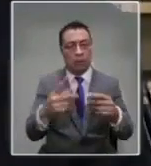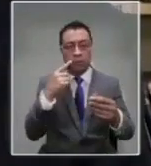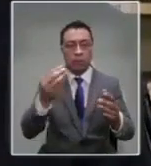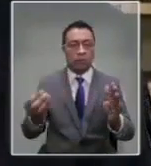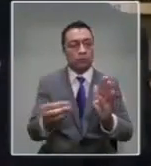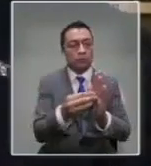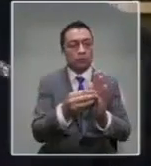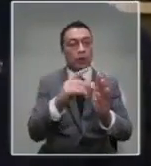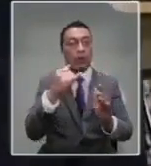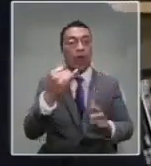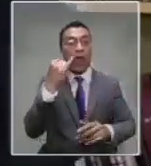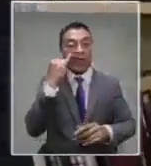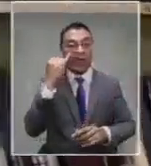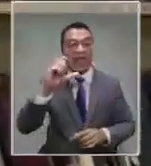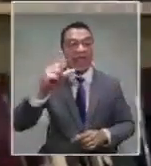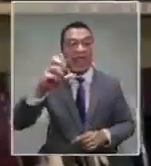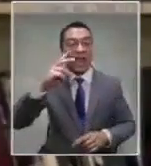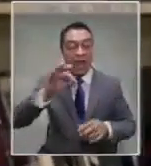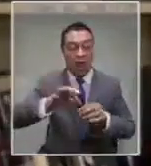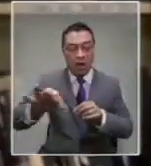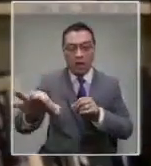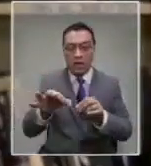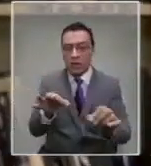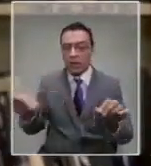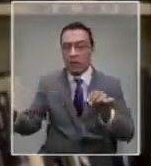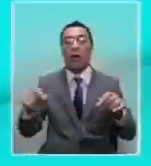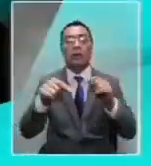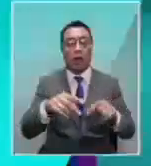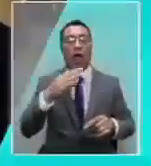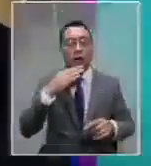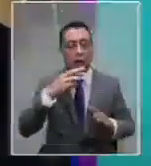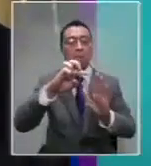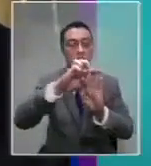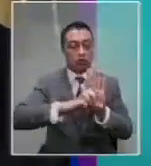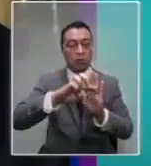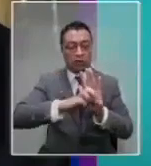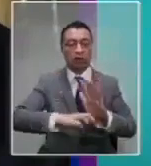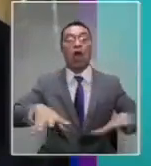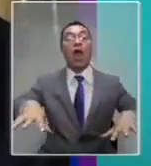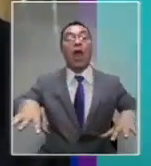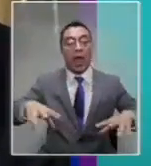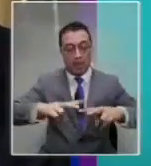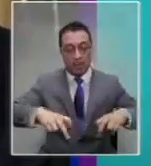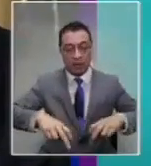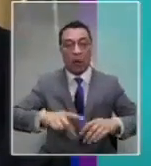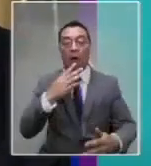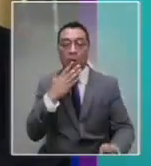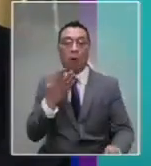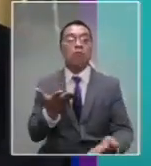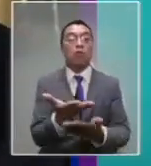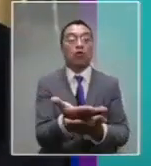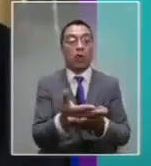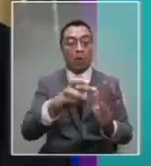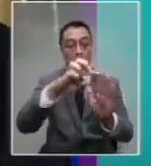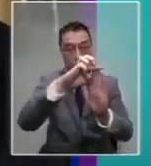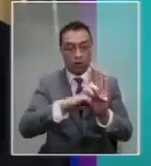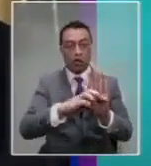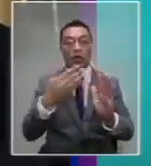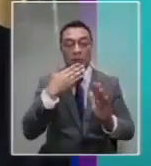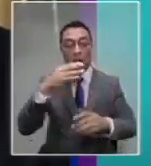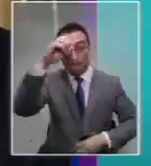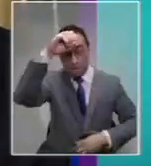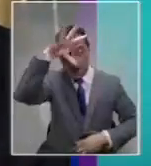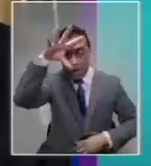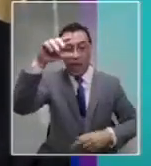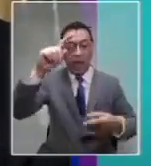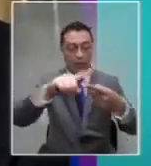migración. En el área de la ingeniería también estamos preparando proyectos de investigación, estamos postulando a proyectos de investigación en el